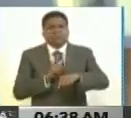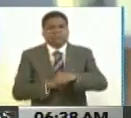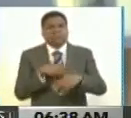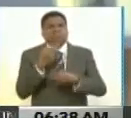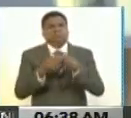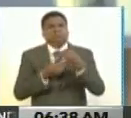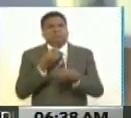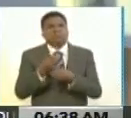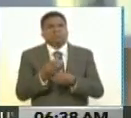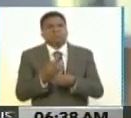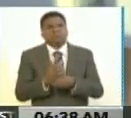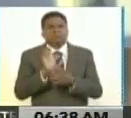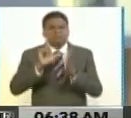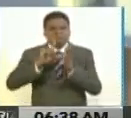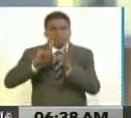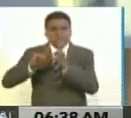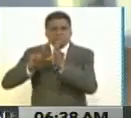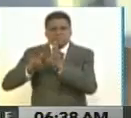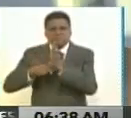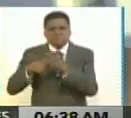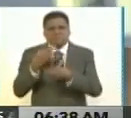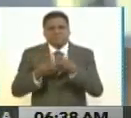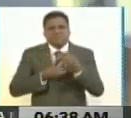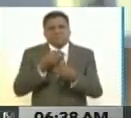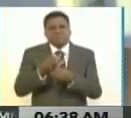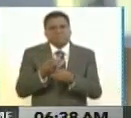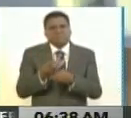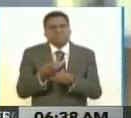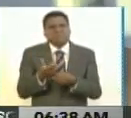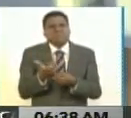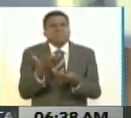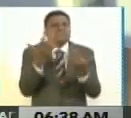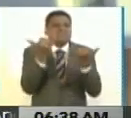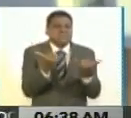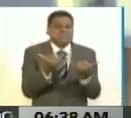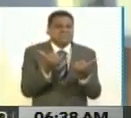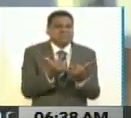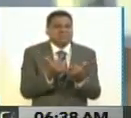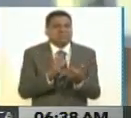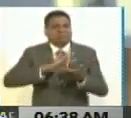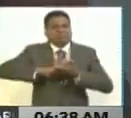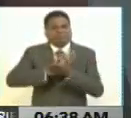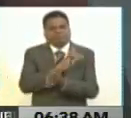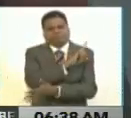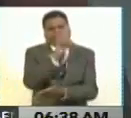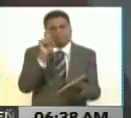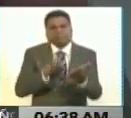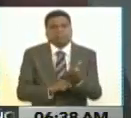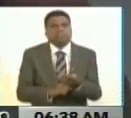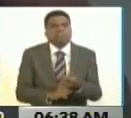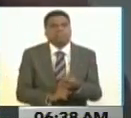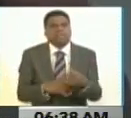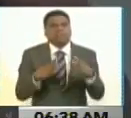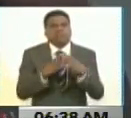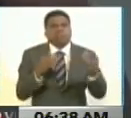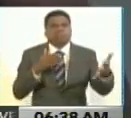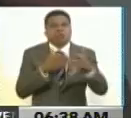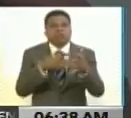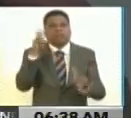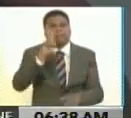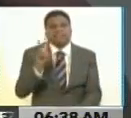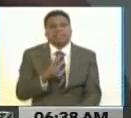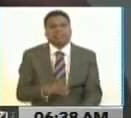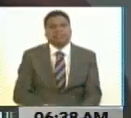tanto tiempo han tardado en llevarse a cabo, pues ahora se acabe con ellos. En ese contexto, atacar a Venezuela